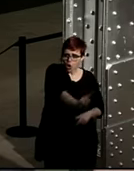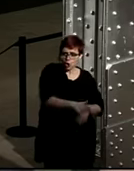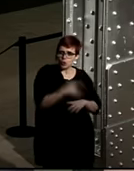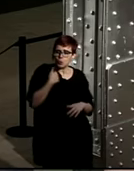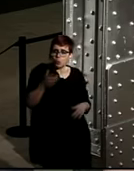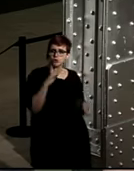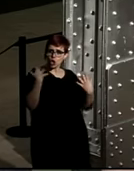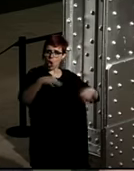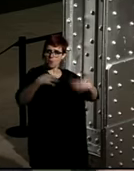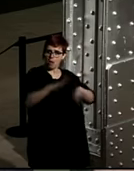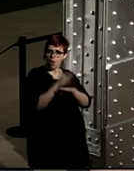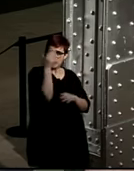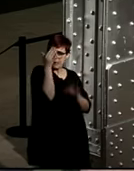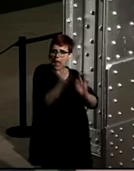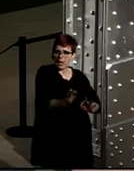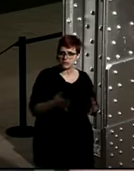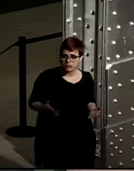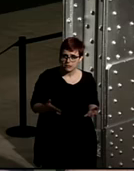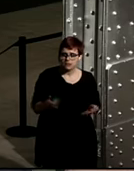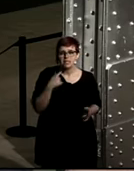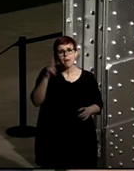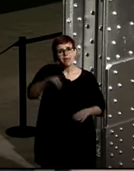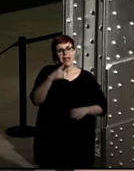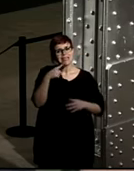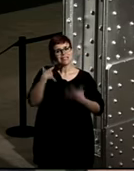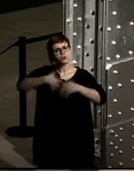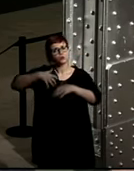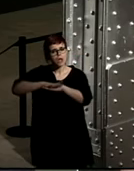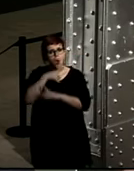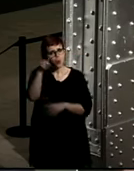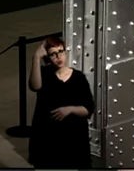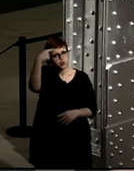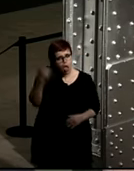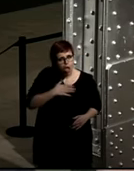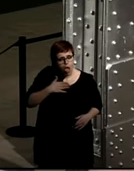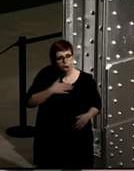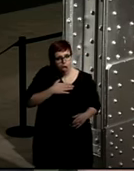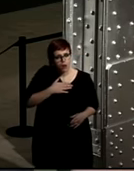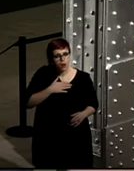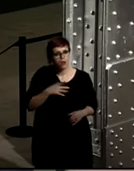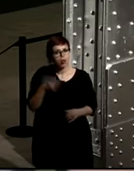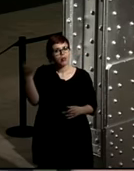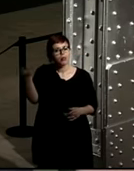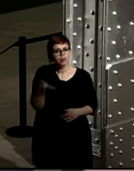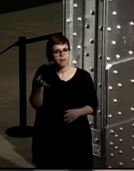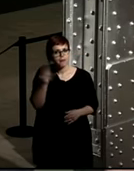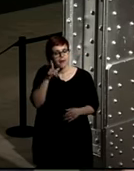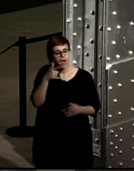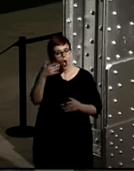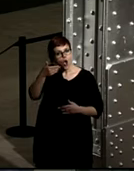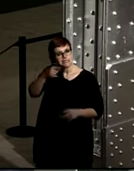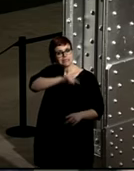lado. Y luego también creo que la industria cultural, dentro de este patriotismo que tenemos, es estar orgullosos de tu